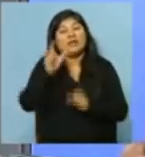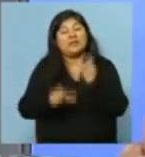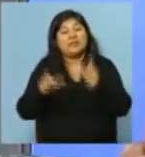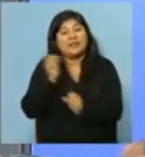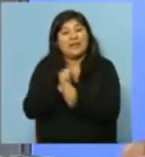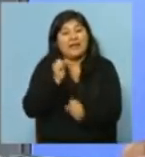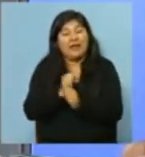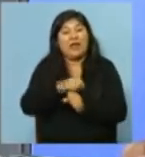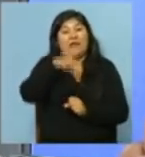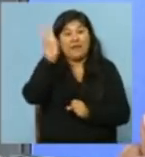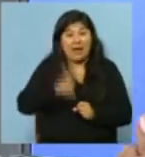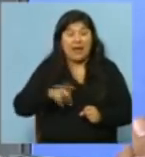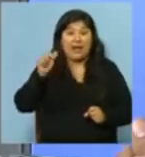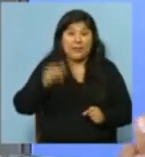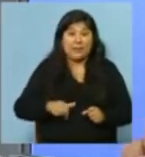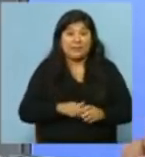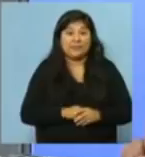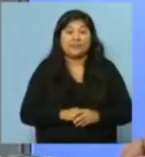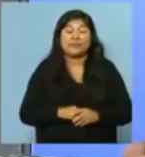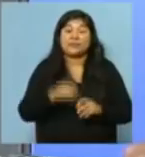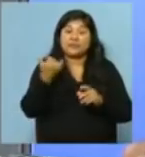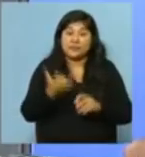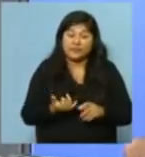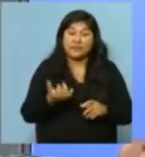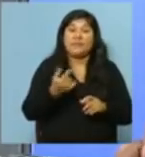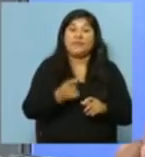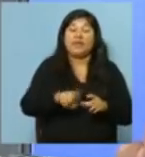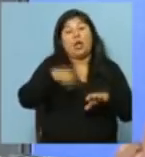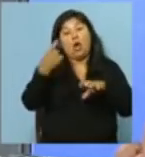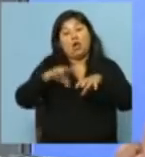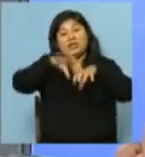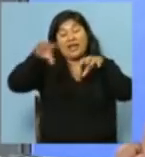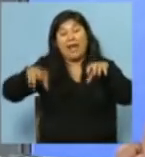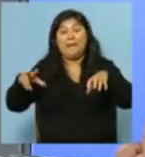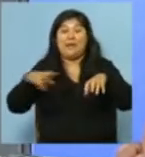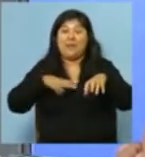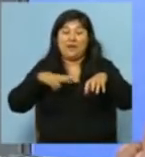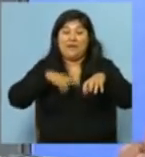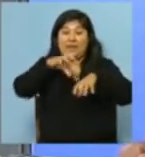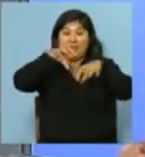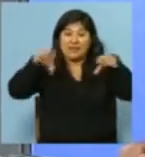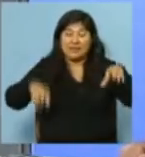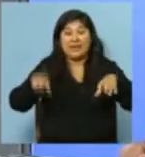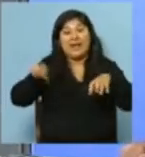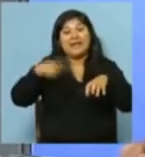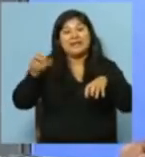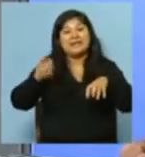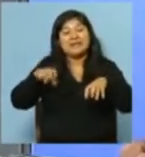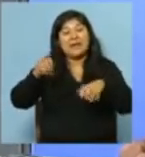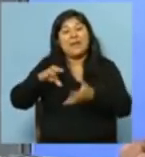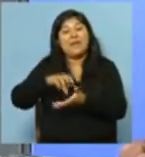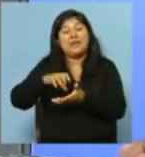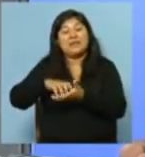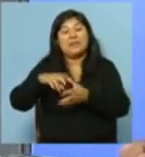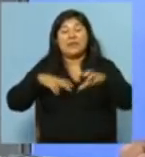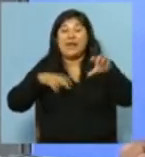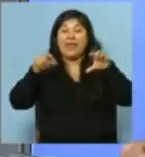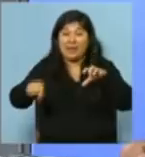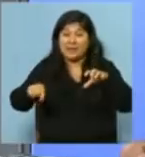empresa subcontratista de Shanghai Electric digamos por la construcción de la planta solar de 300 meg en